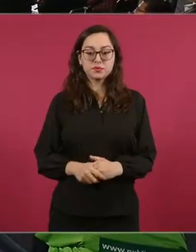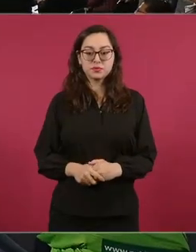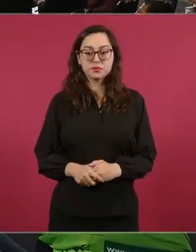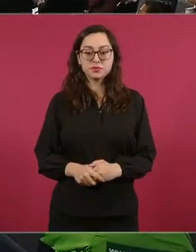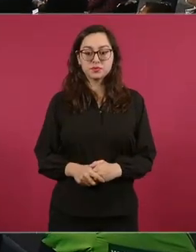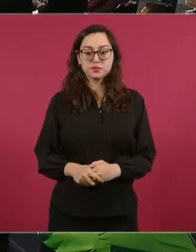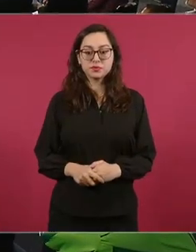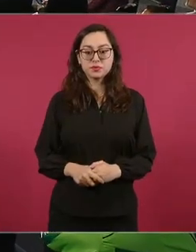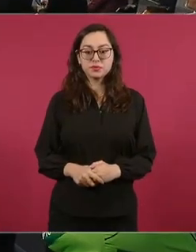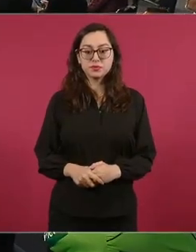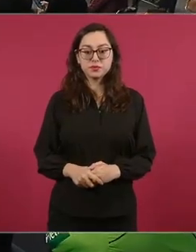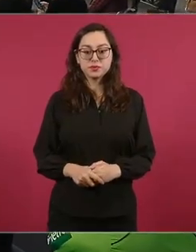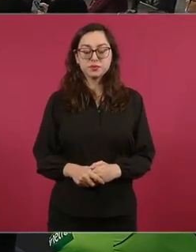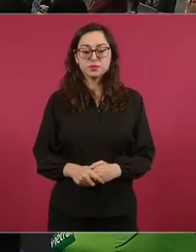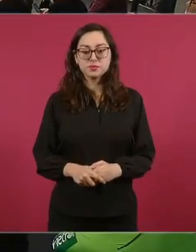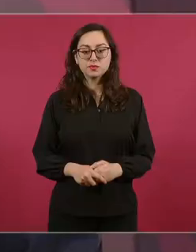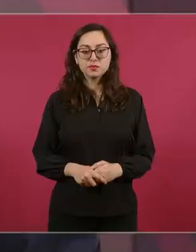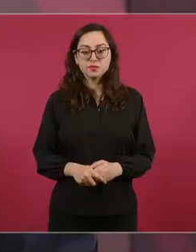en